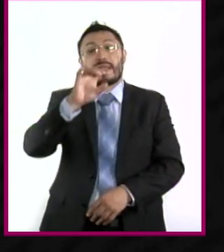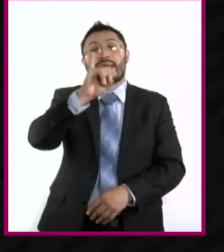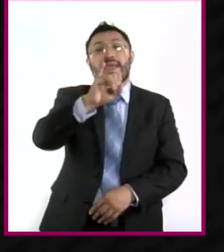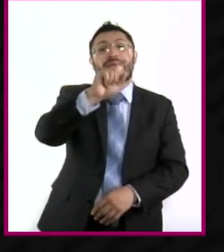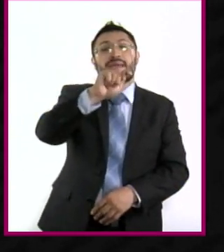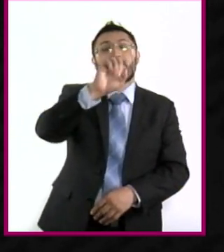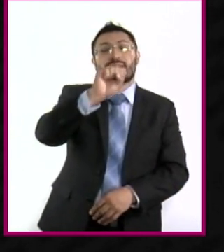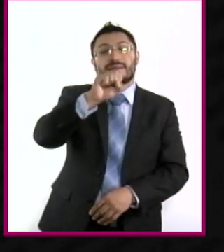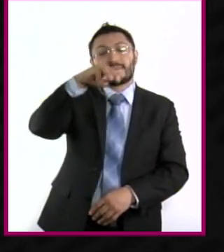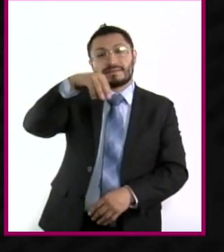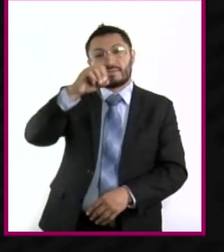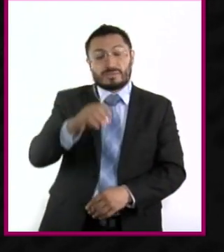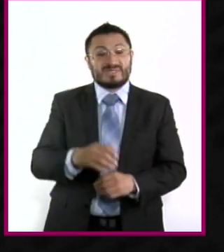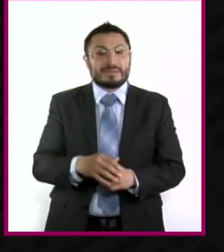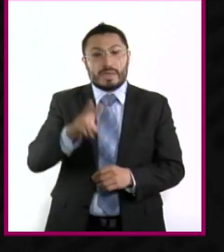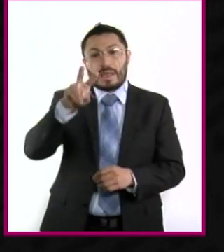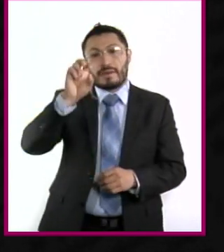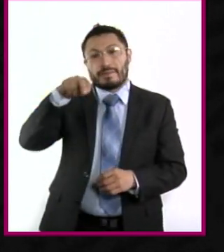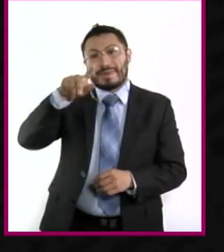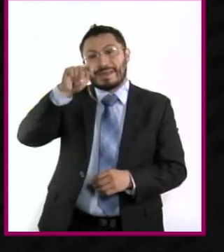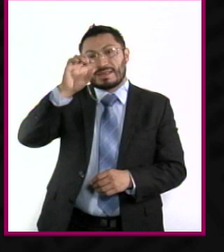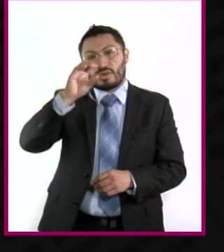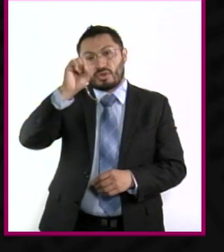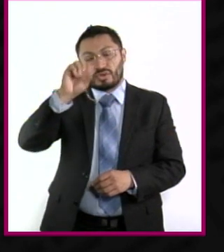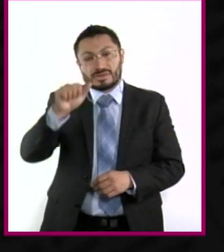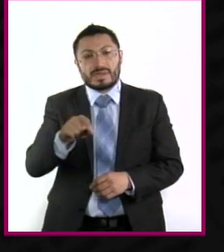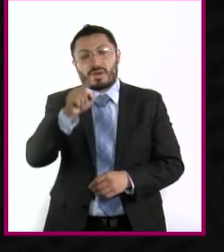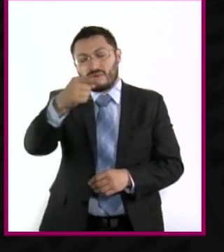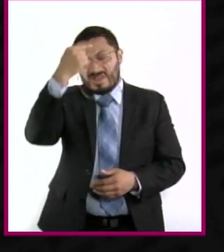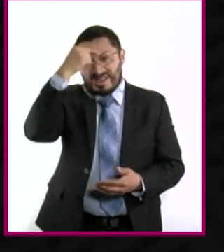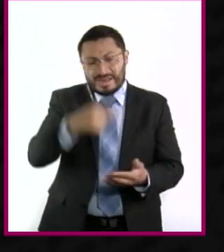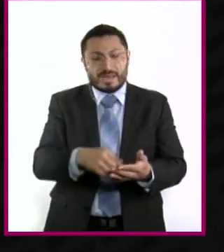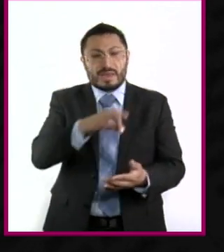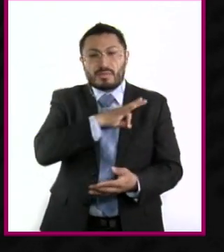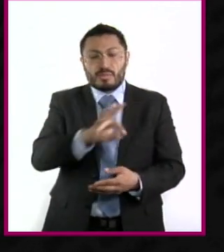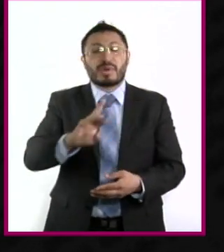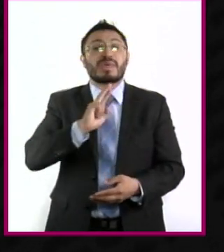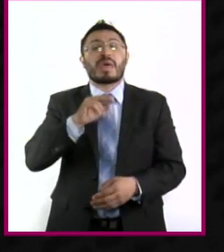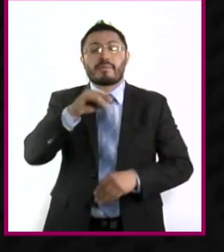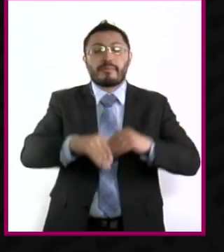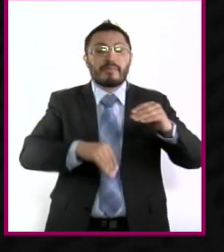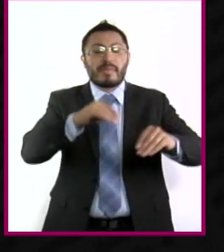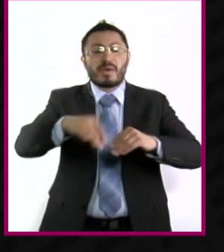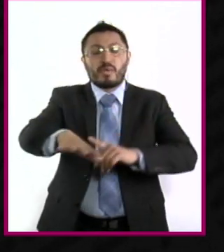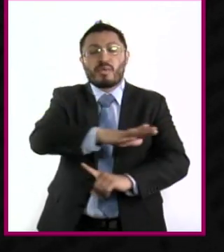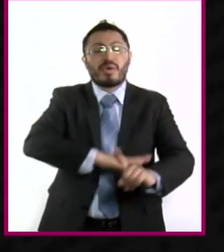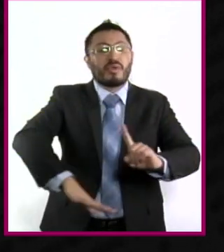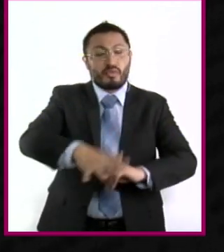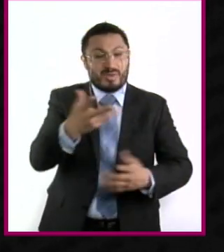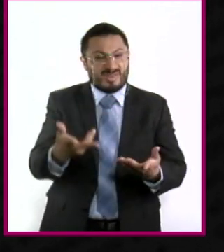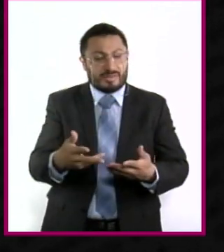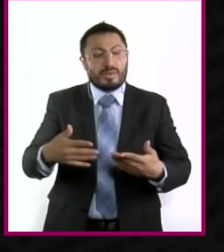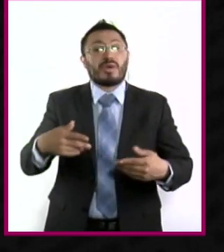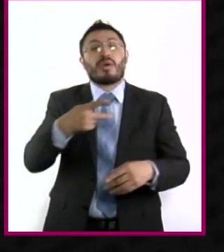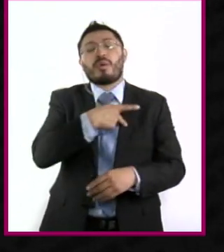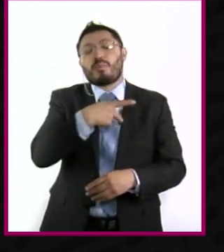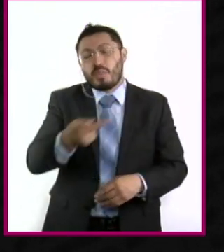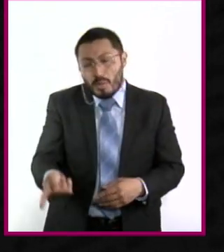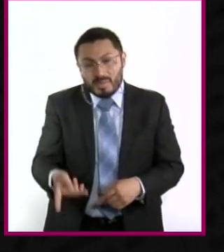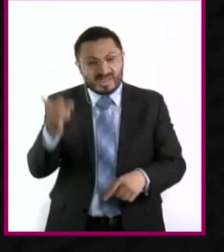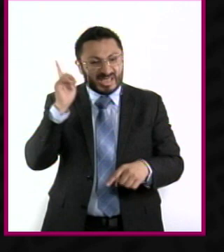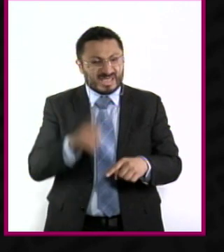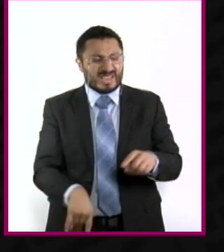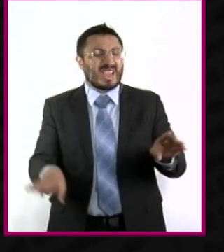en el municipio de Juchitlán. ¿Cómo usted cree que se puede mejorar estas condiciones? ¿Cómo acabar con la pobreza y conseguir que